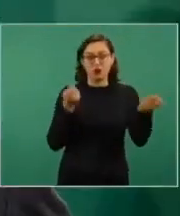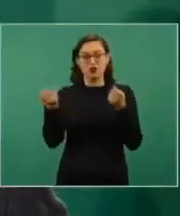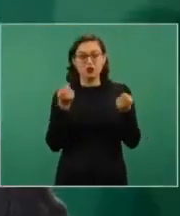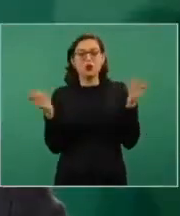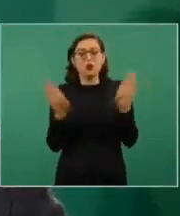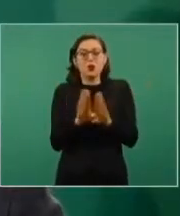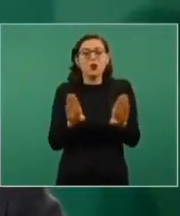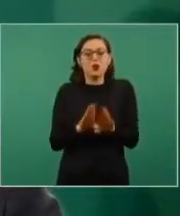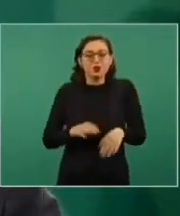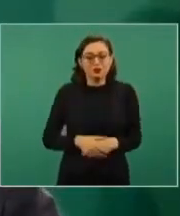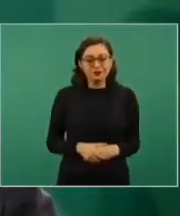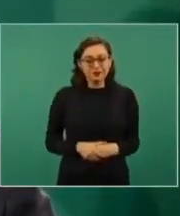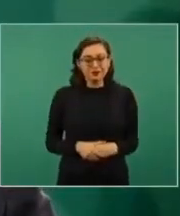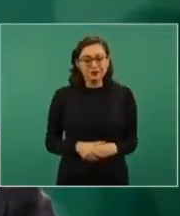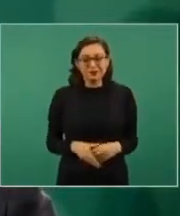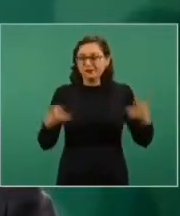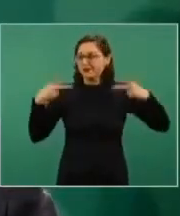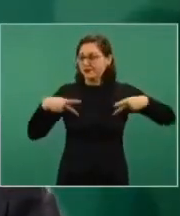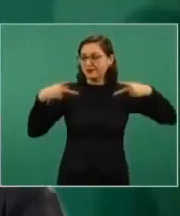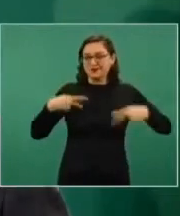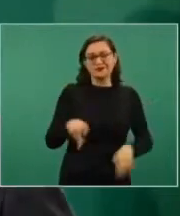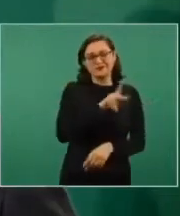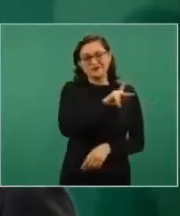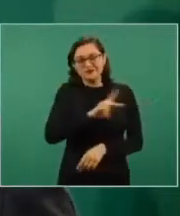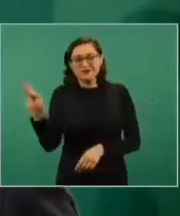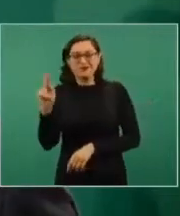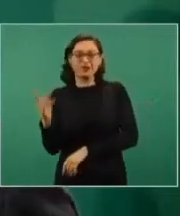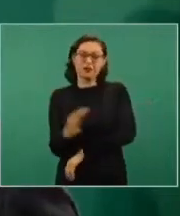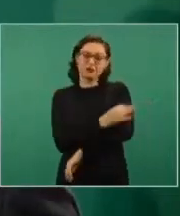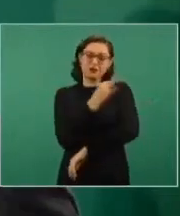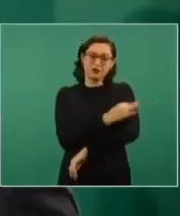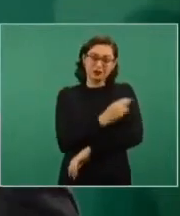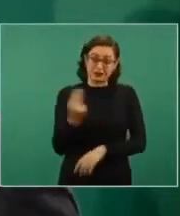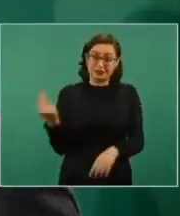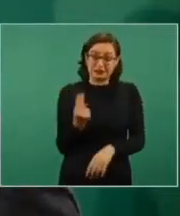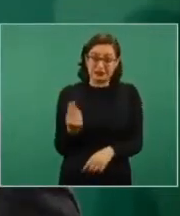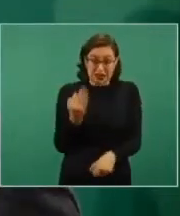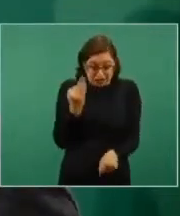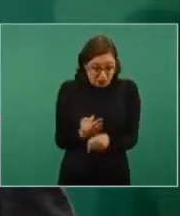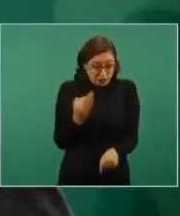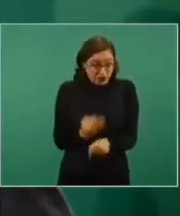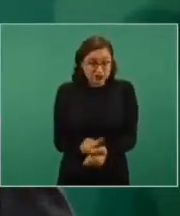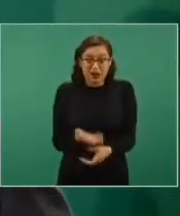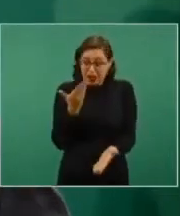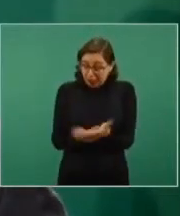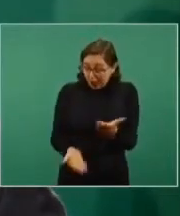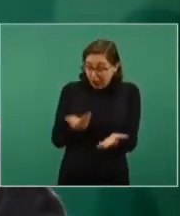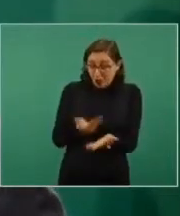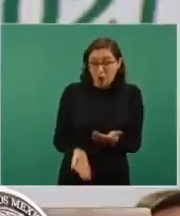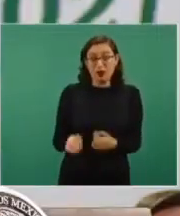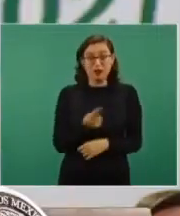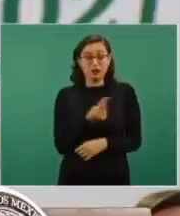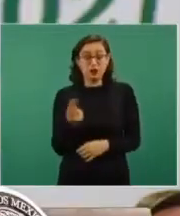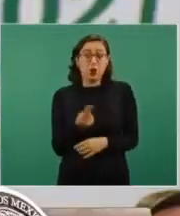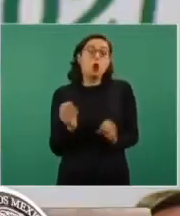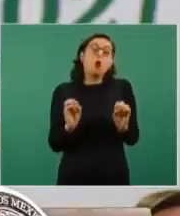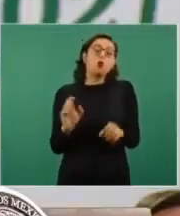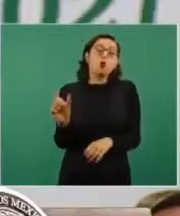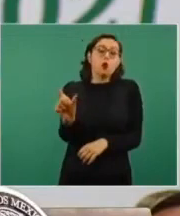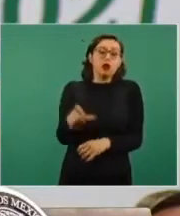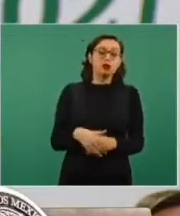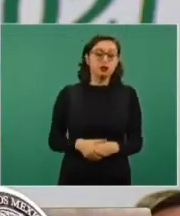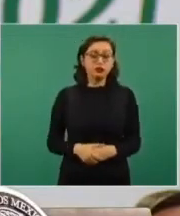las instituciones multilaterales no son capaces de garantizarlo, pues entonces ¿en cuál? Es ahora que hay que hacerlo. Pero